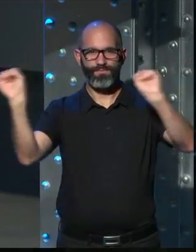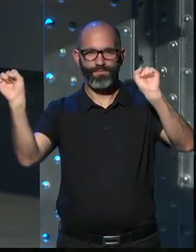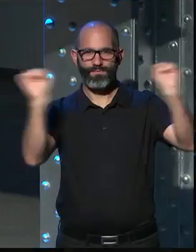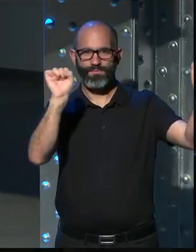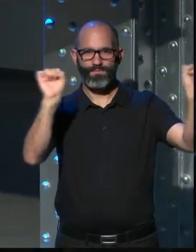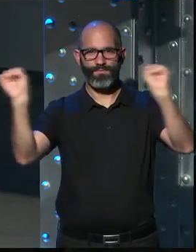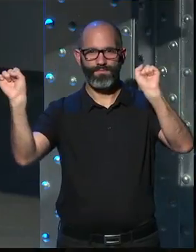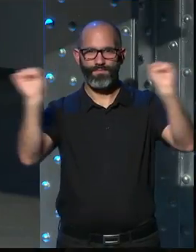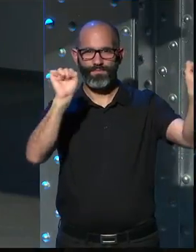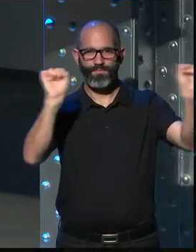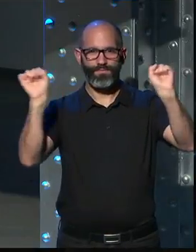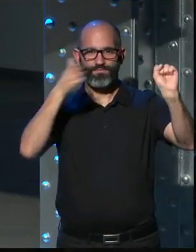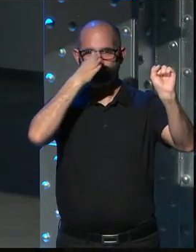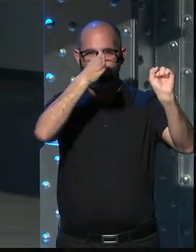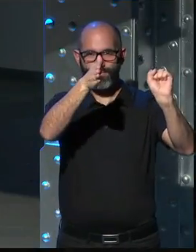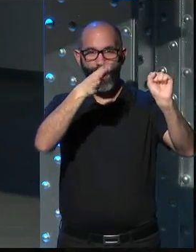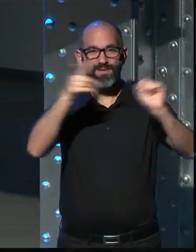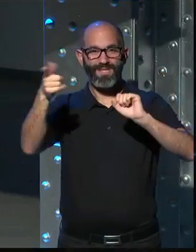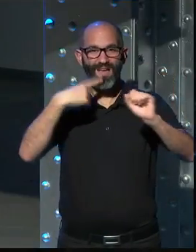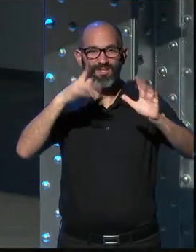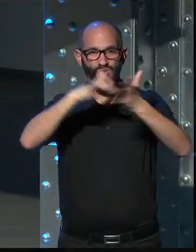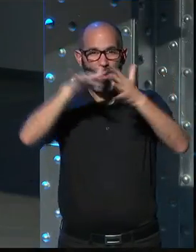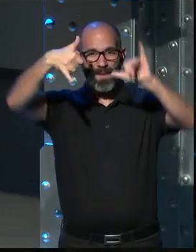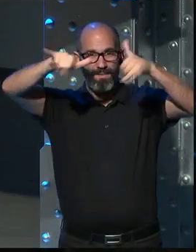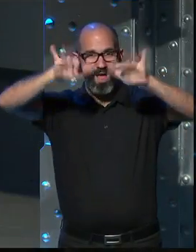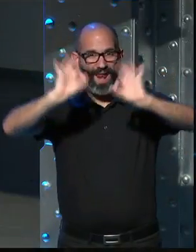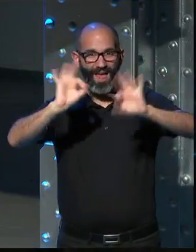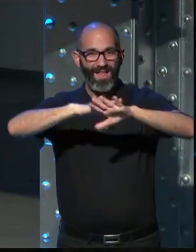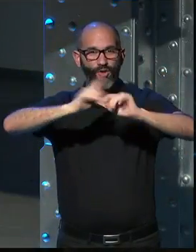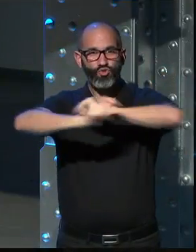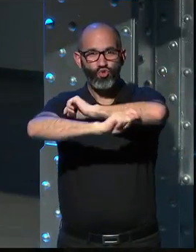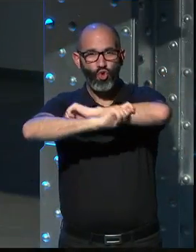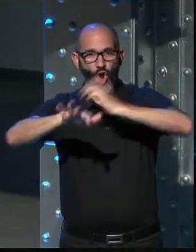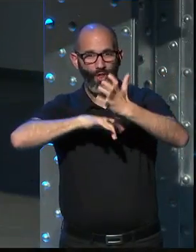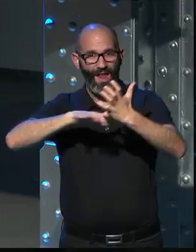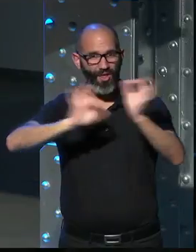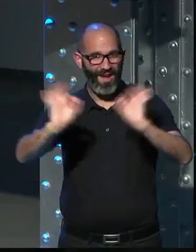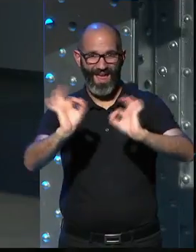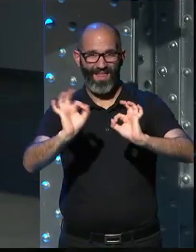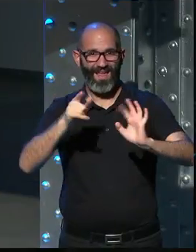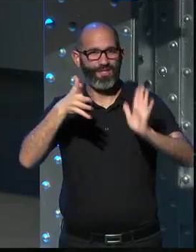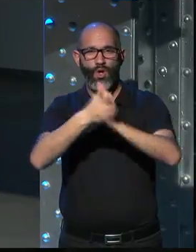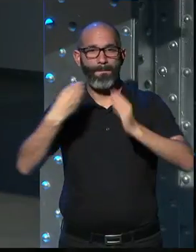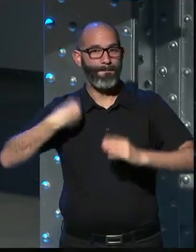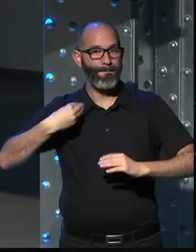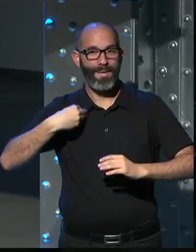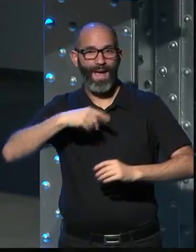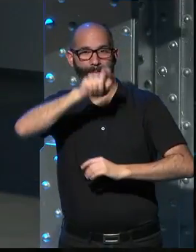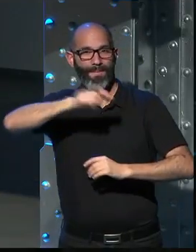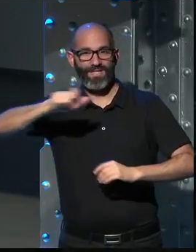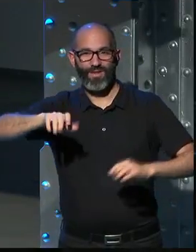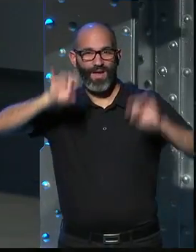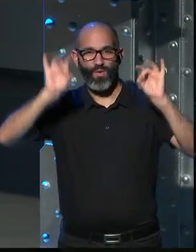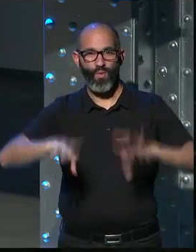izquierda. Estas caras no se han manipulado en absoluto. Esto no es un truco de ordenador. Son las mismas